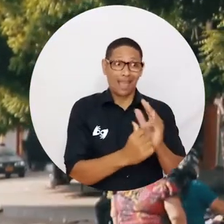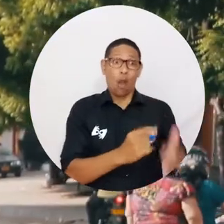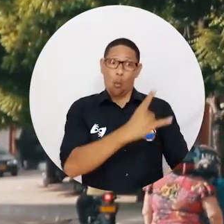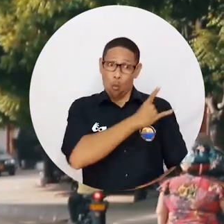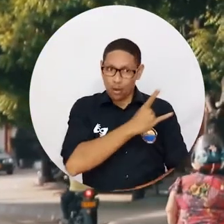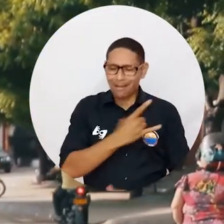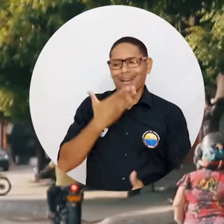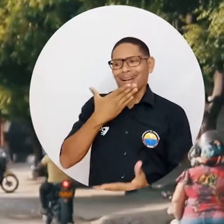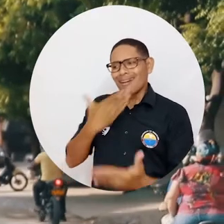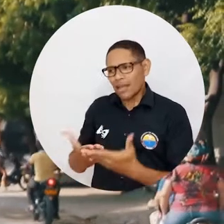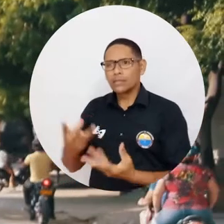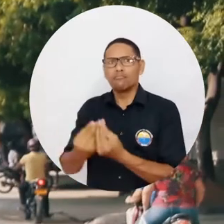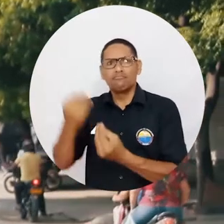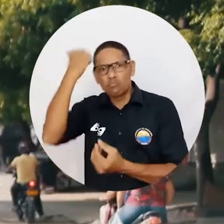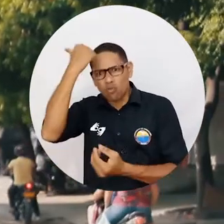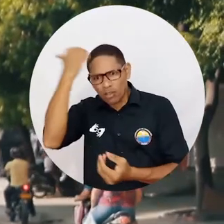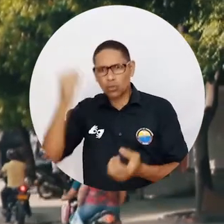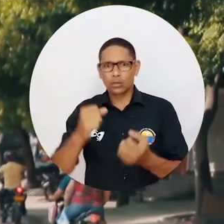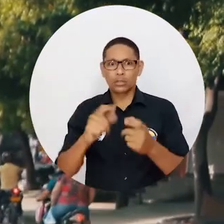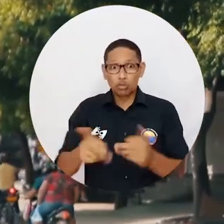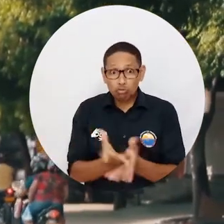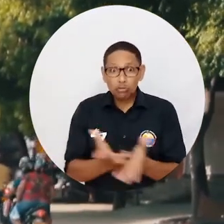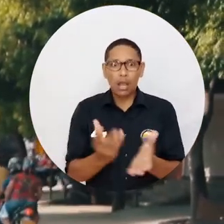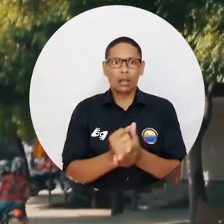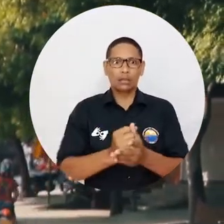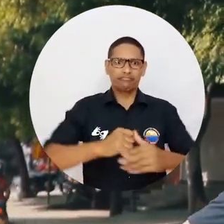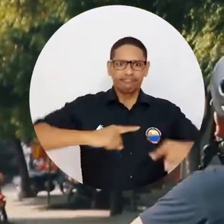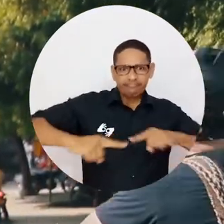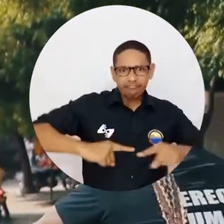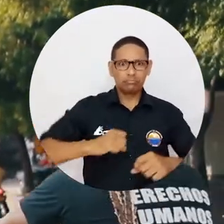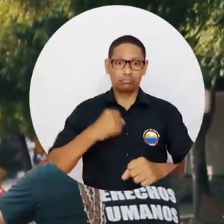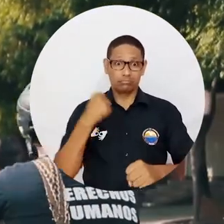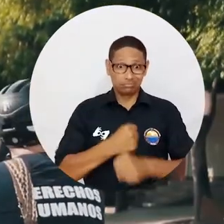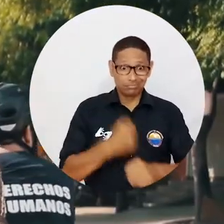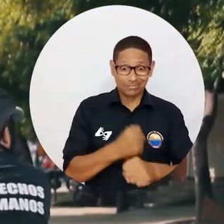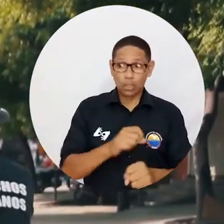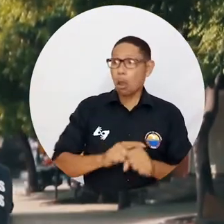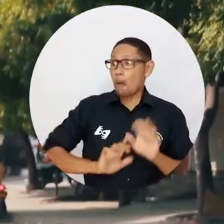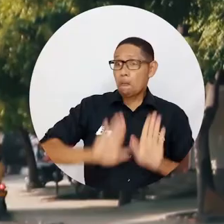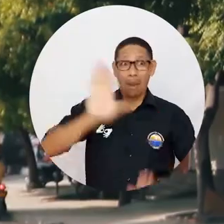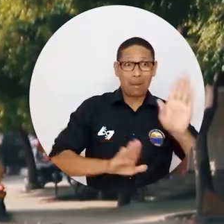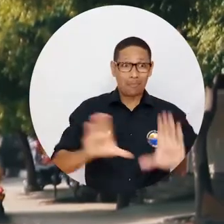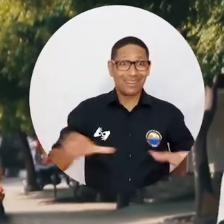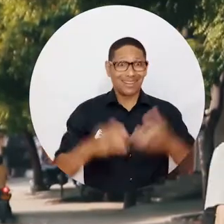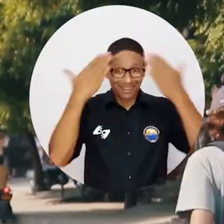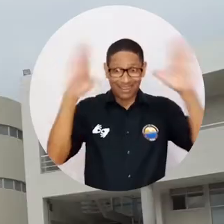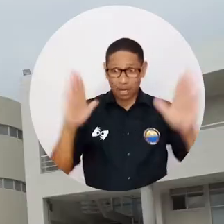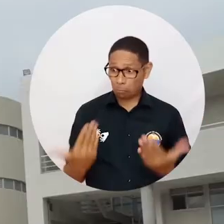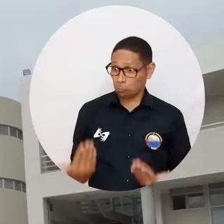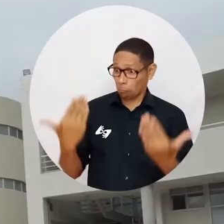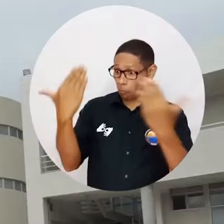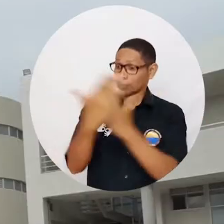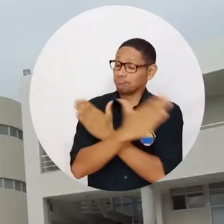estudiantes, profesores, funcionarios y a la ciudadanía en general por su participación en las aulas abiertas desarrolladas.